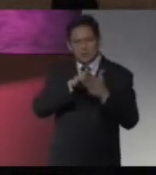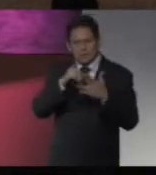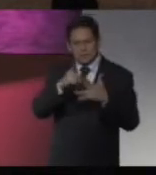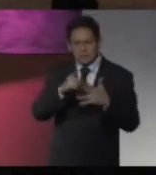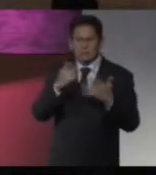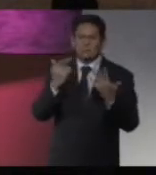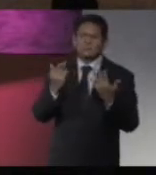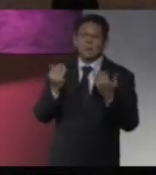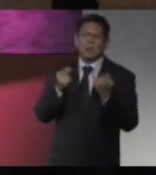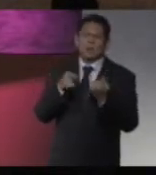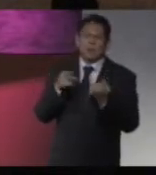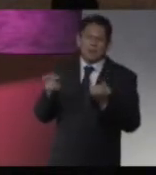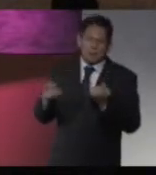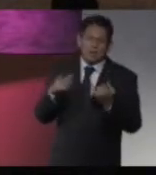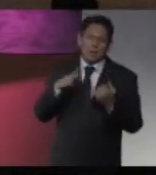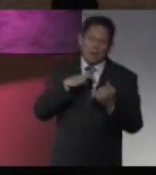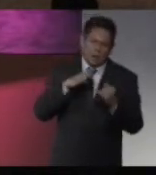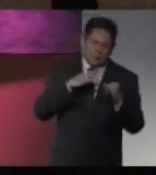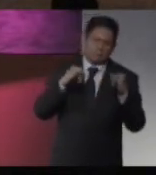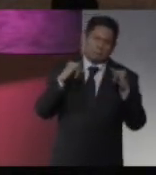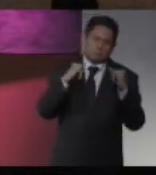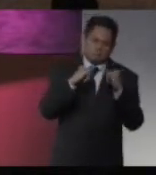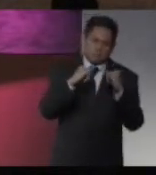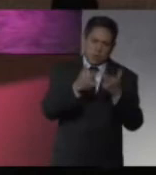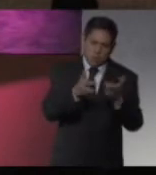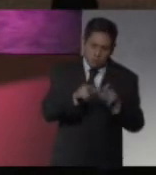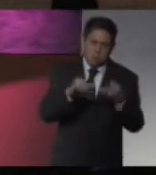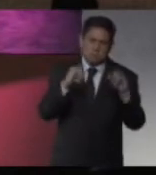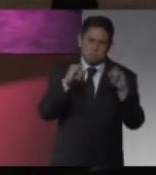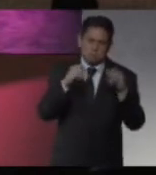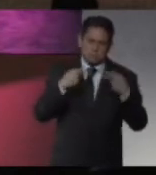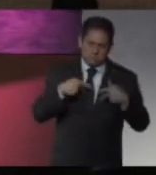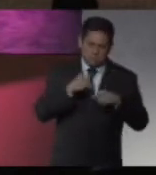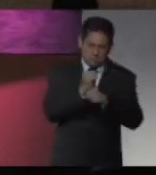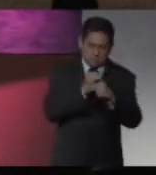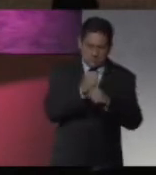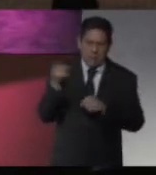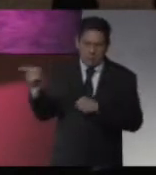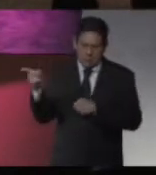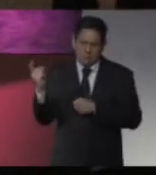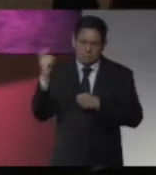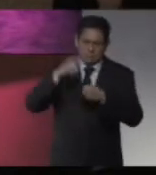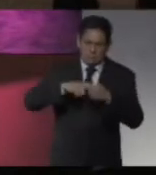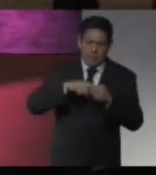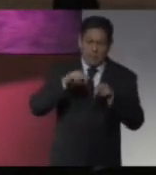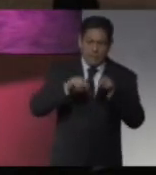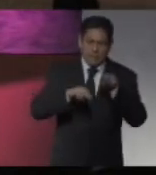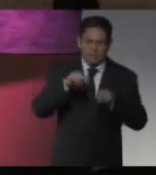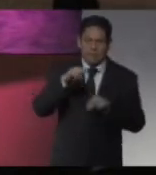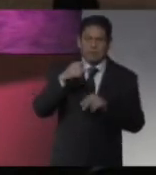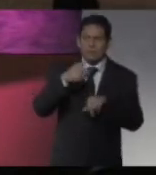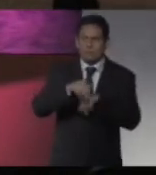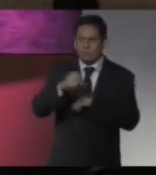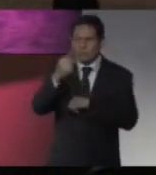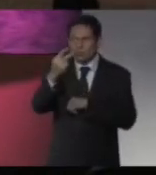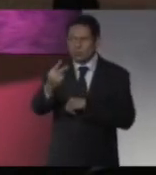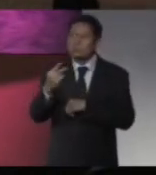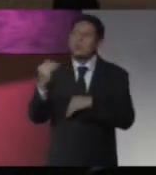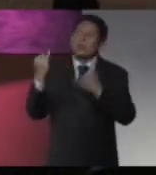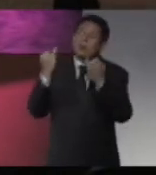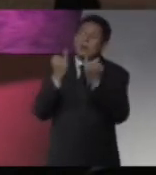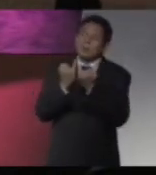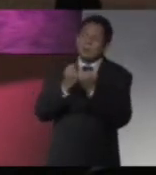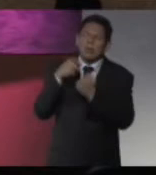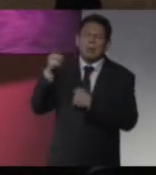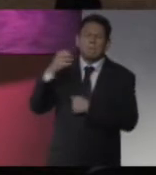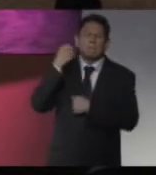Sistema Nacional de Investigadores, nivel 2. Ha sido profesor y conferencista en diversas universidades nacionales y del extranjero,